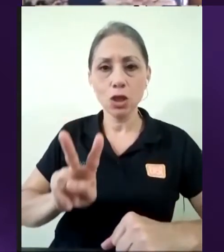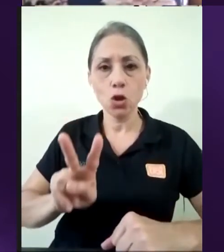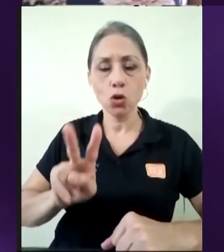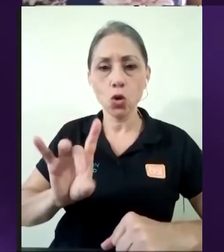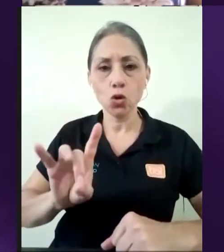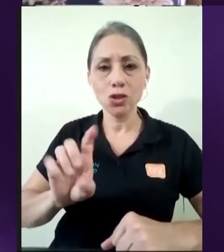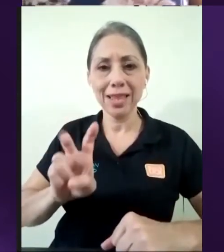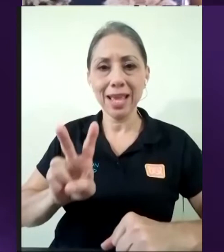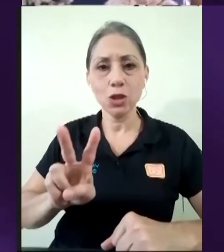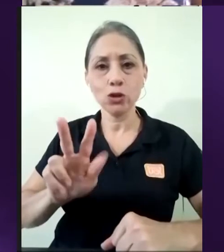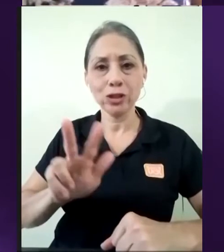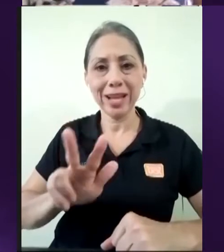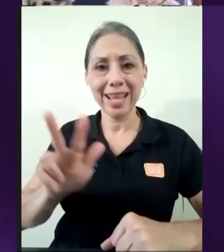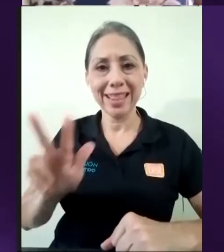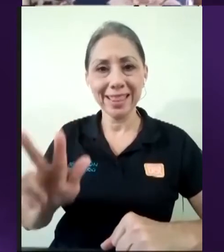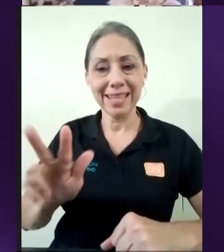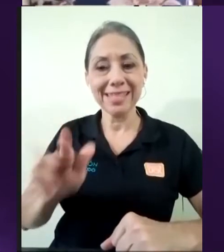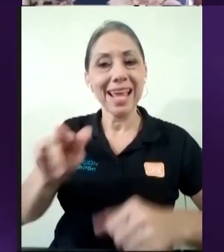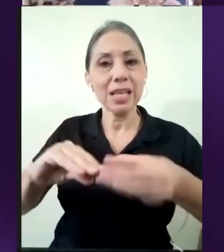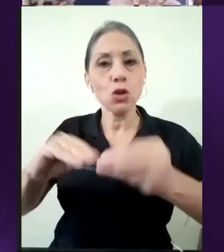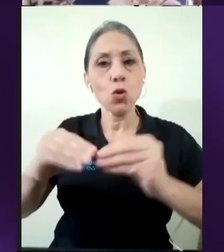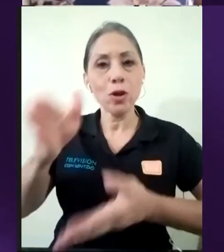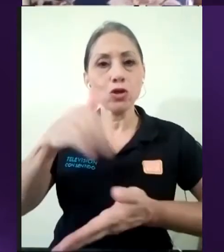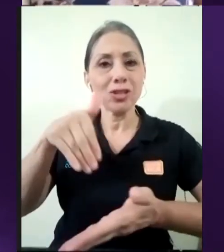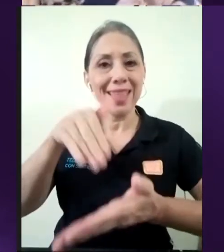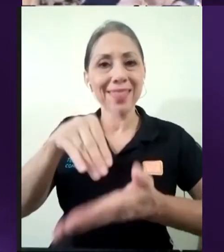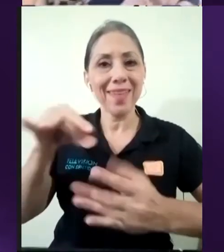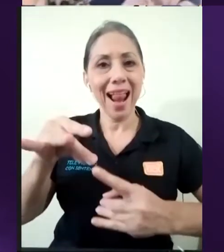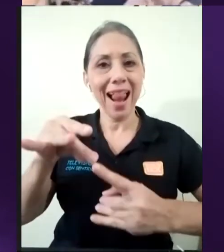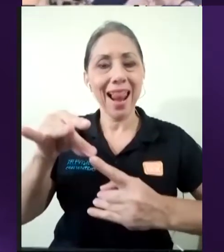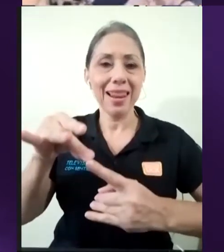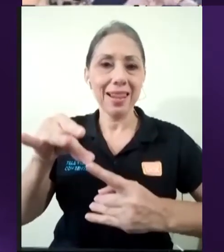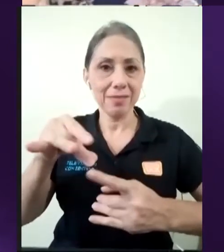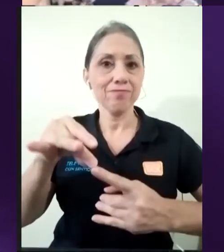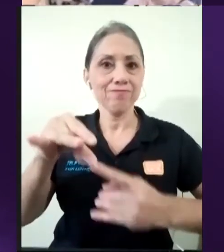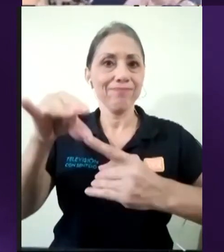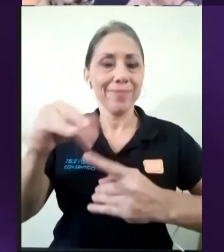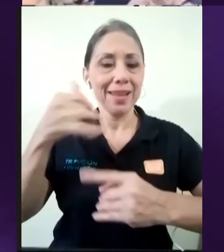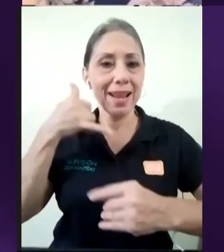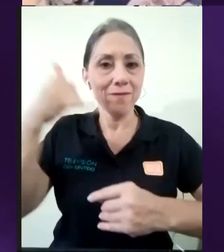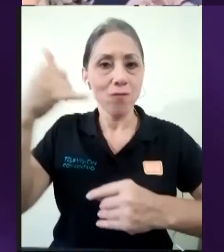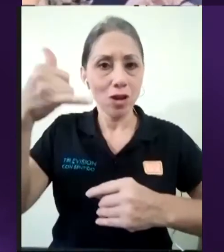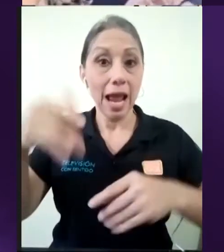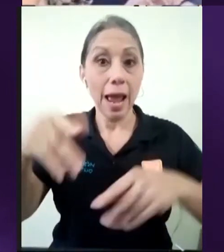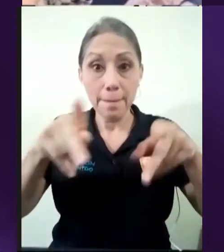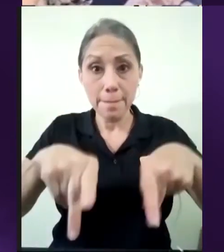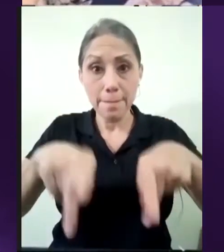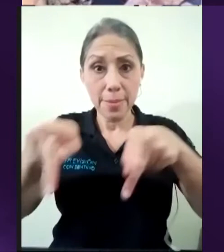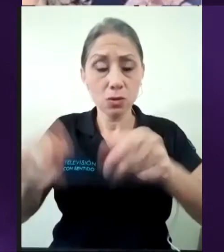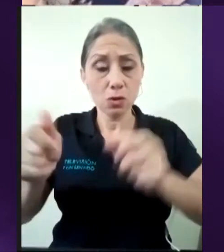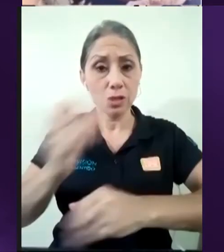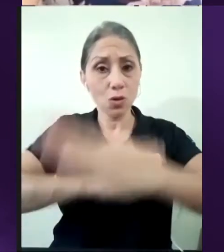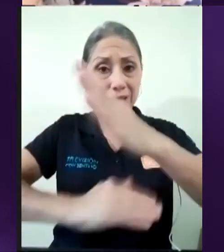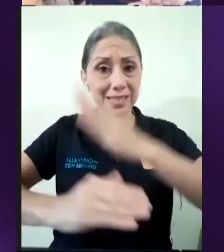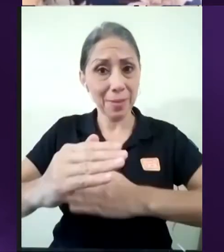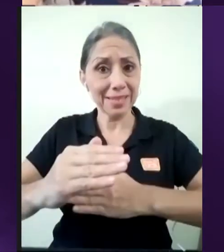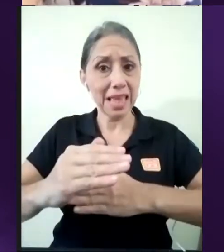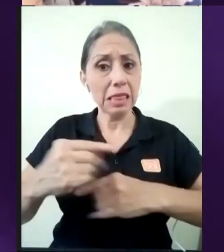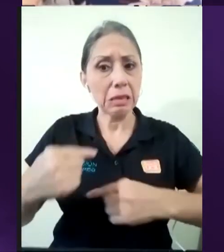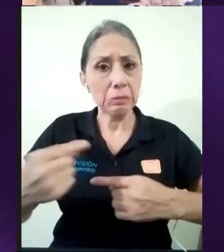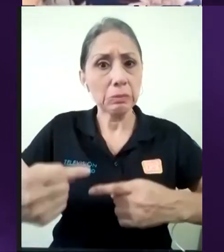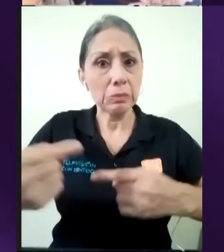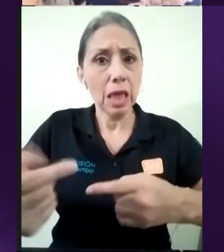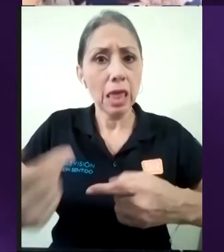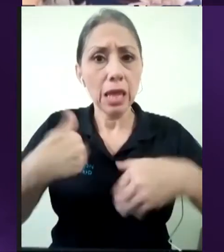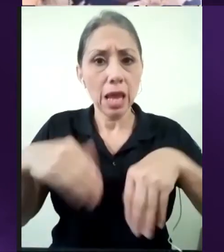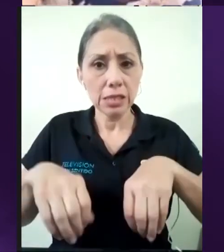2232-8233, que es la central telefónica para que las personas con discapacidad que tenían citas o que estaban siendo